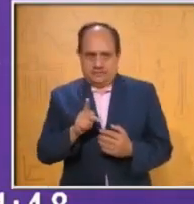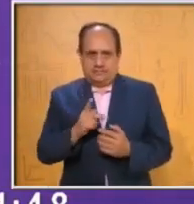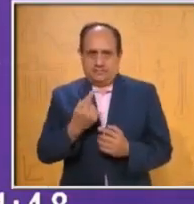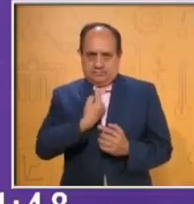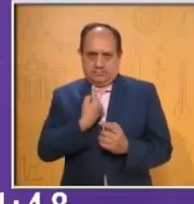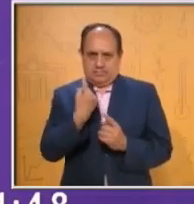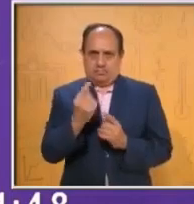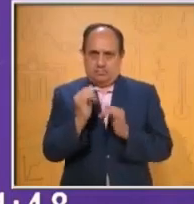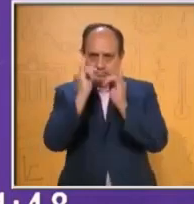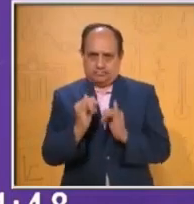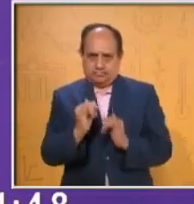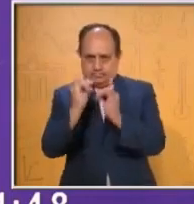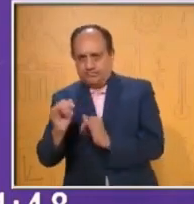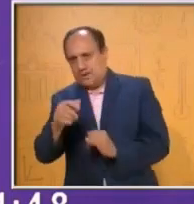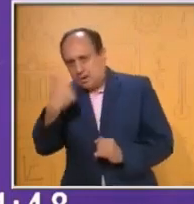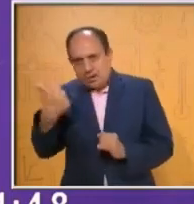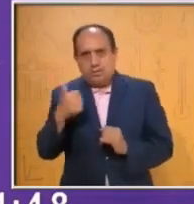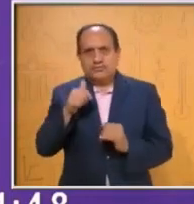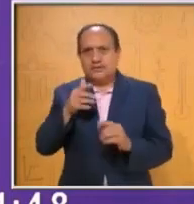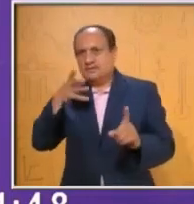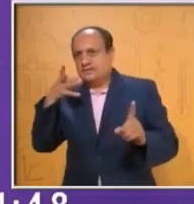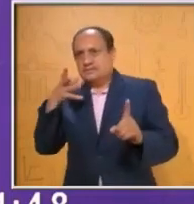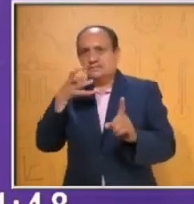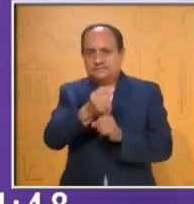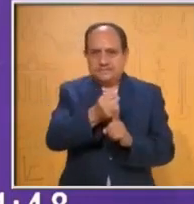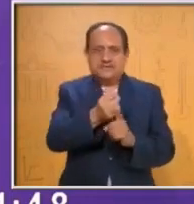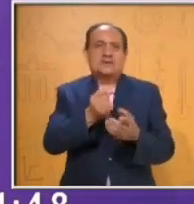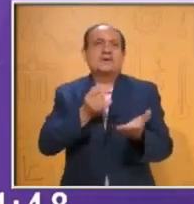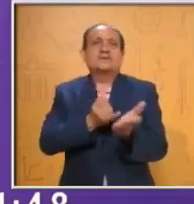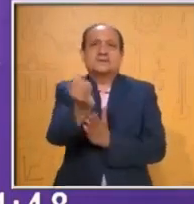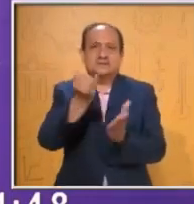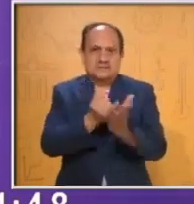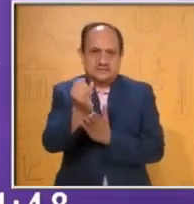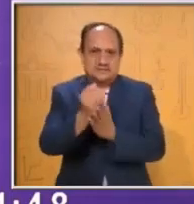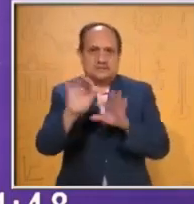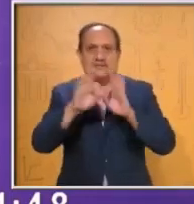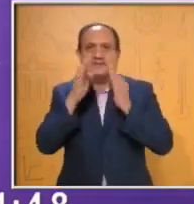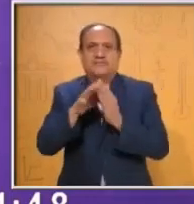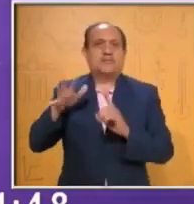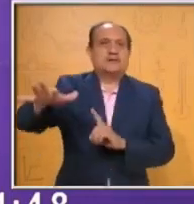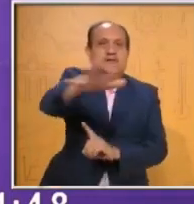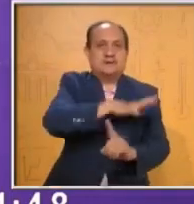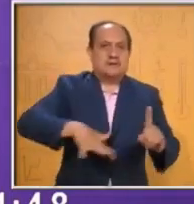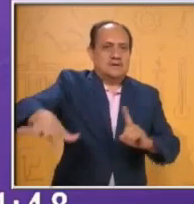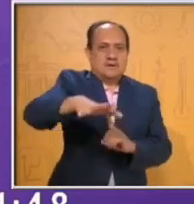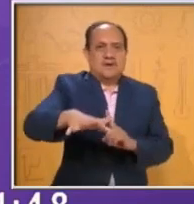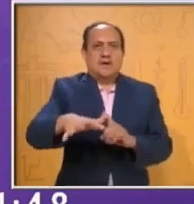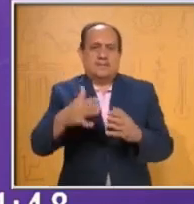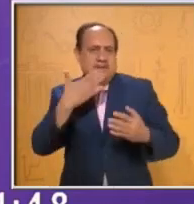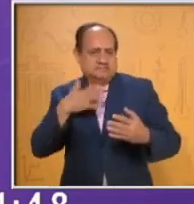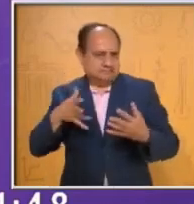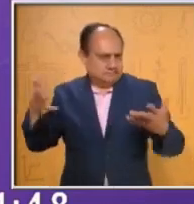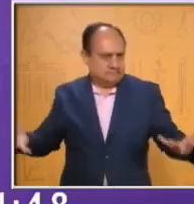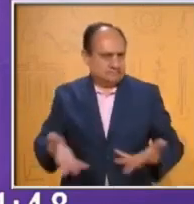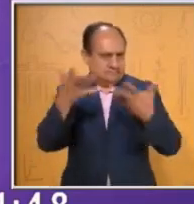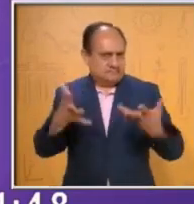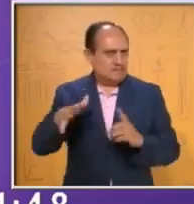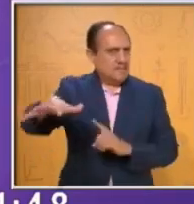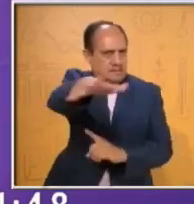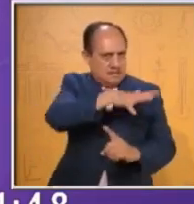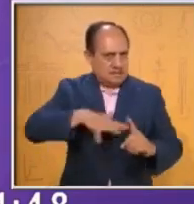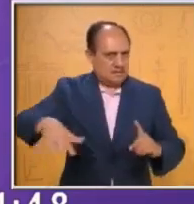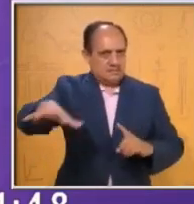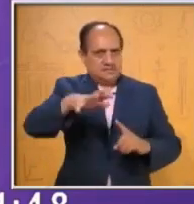individual. Pero hay otras decisiones que tomamos de manera colectiva para un bien común, que